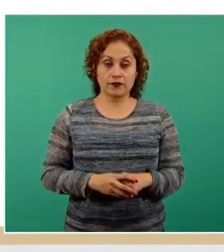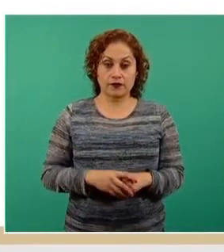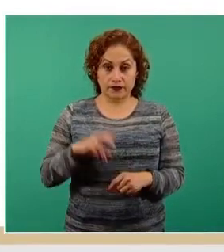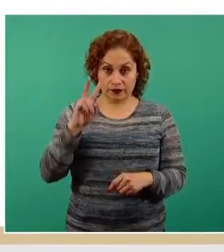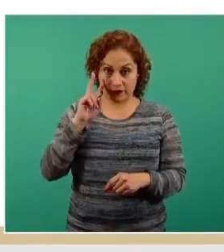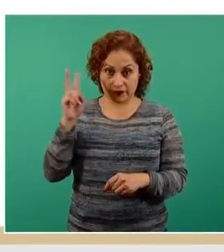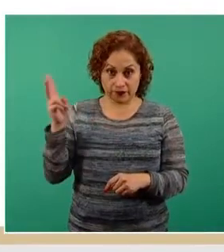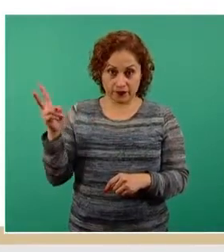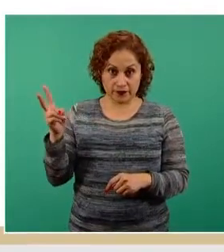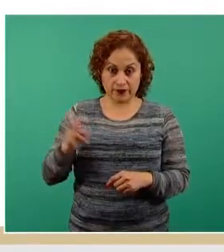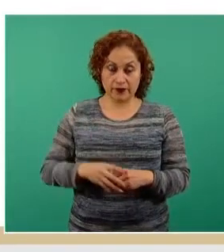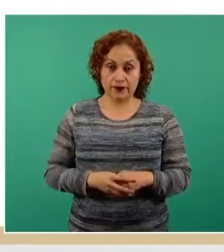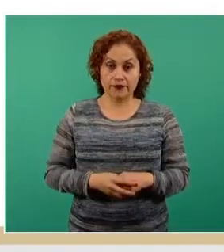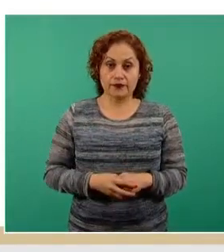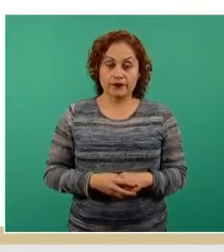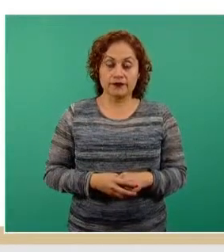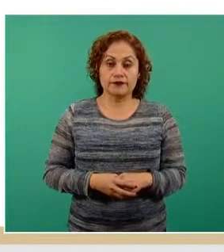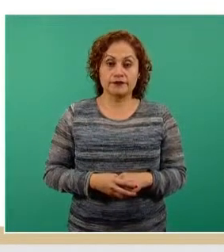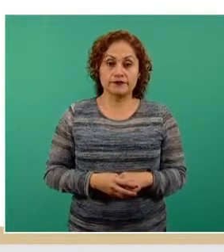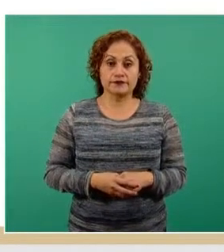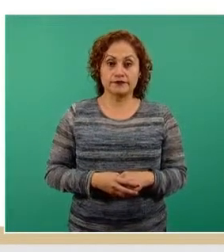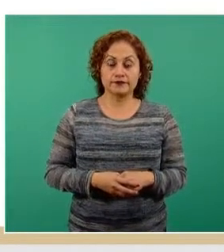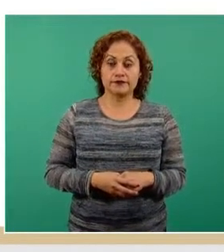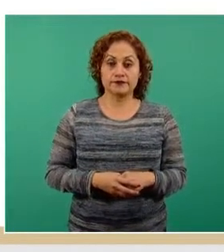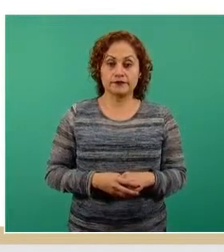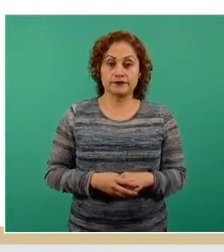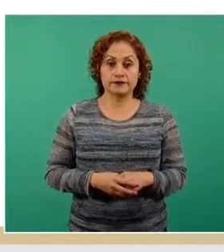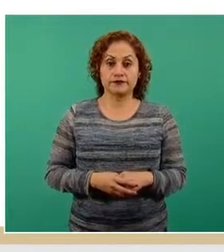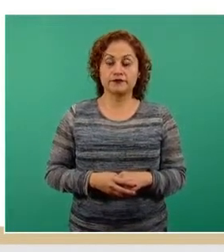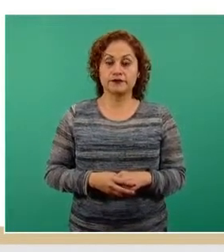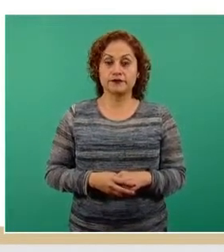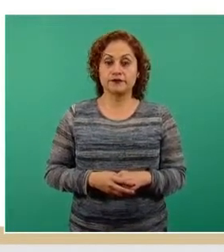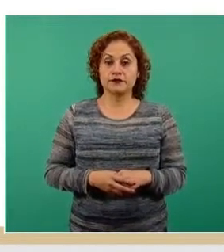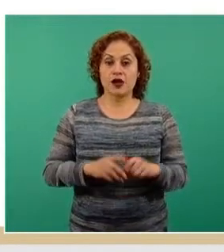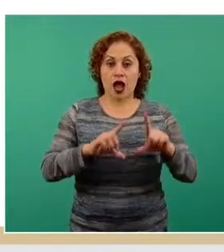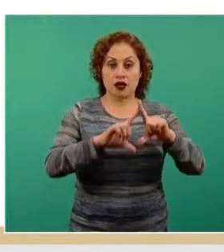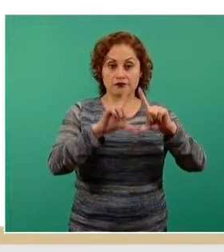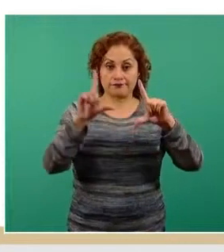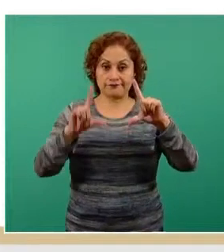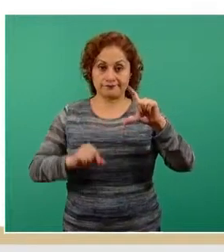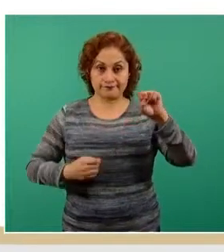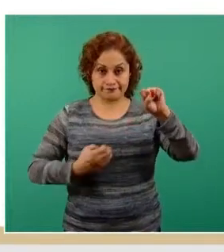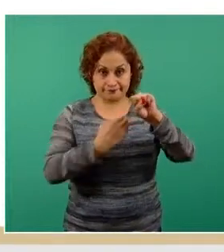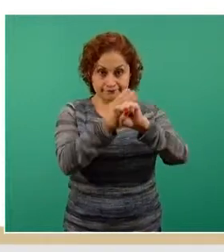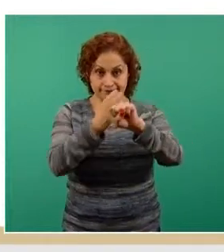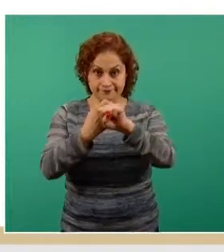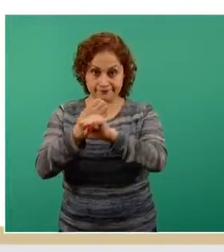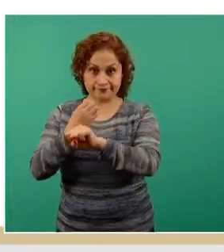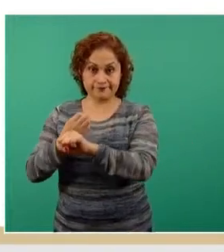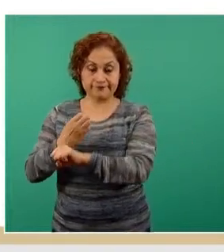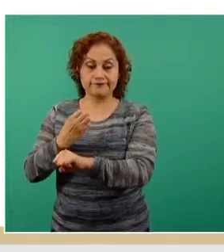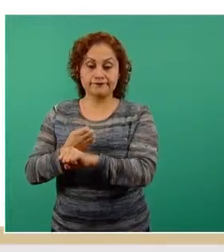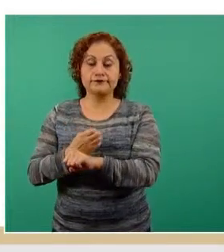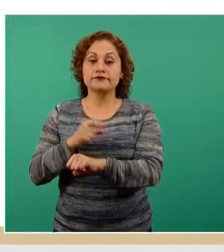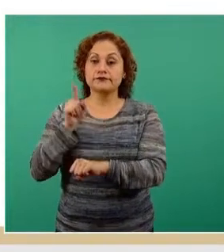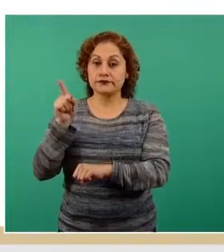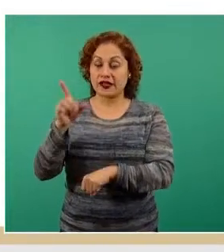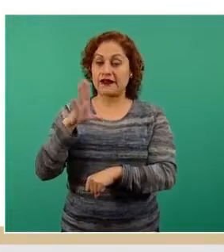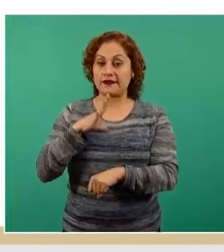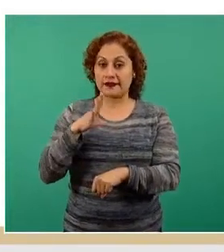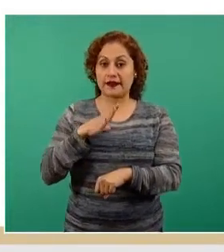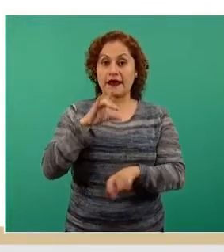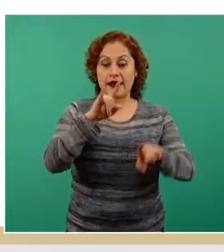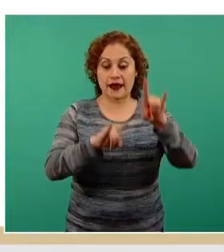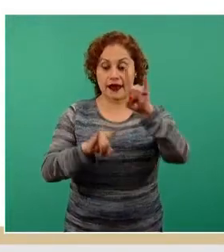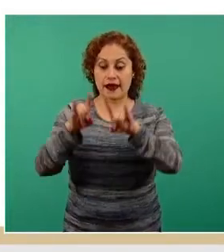vamos a observar la disponibilidad de camas por hospitalización con ventilador. Y aquí